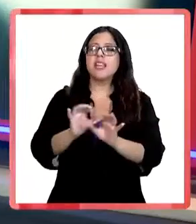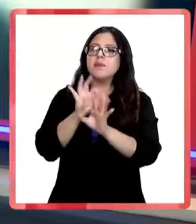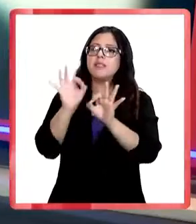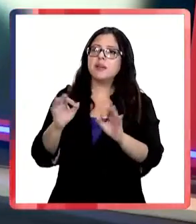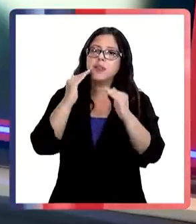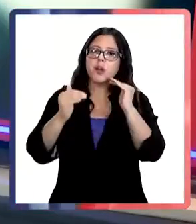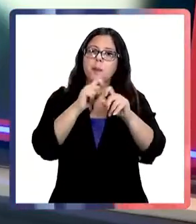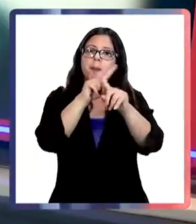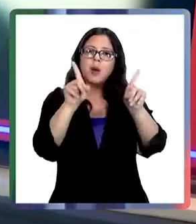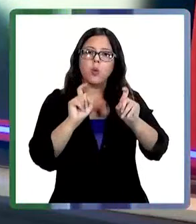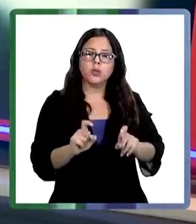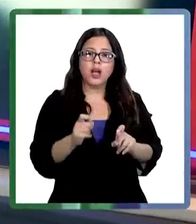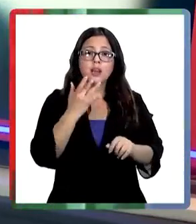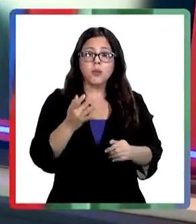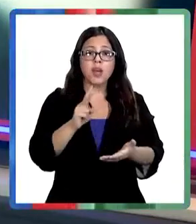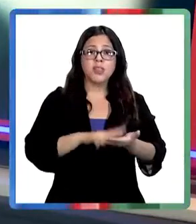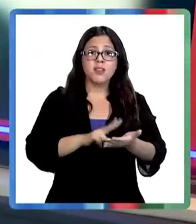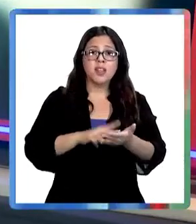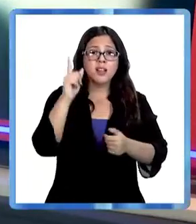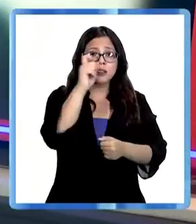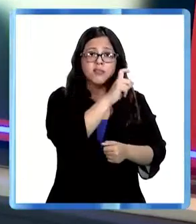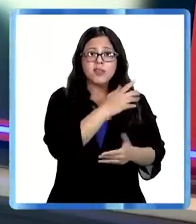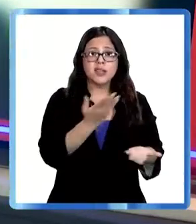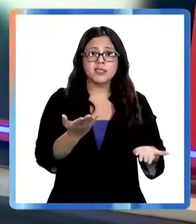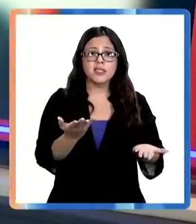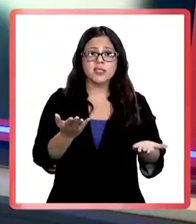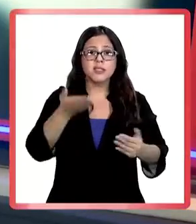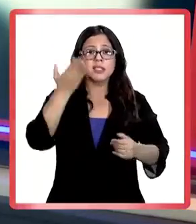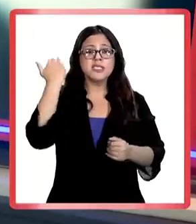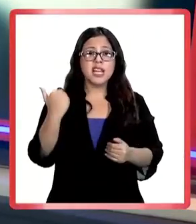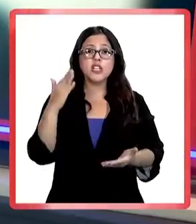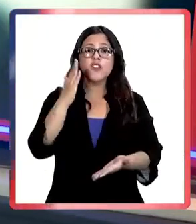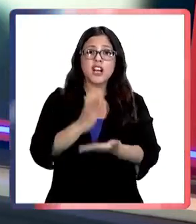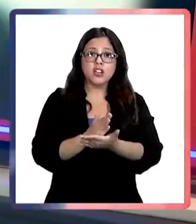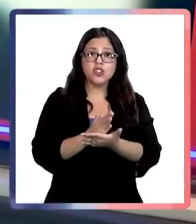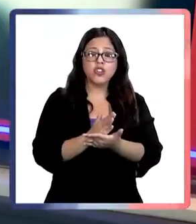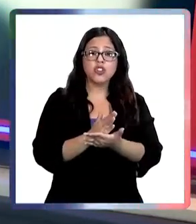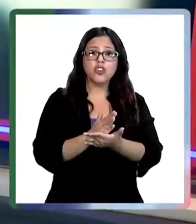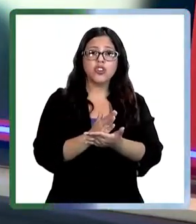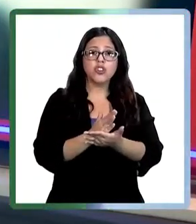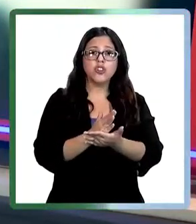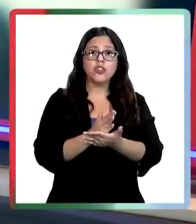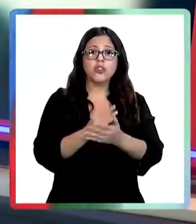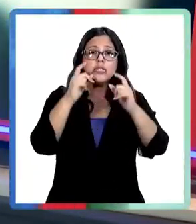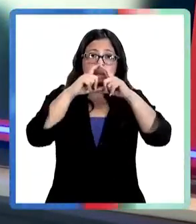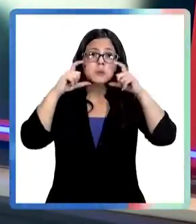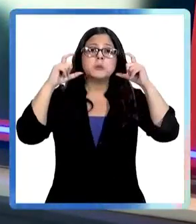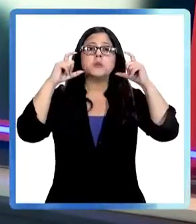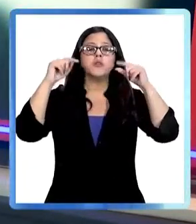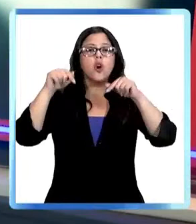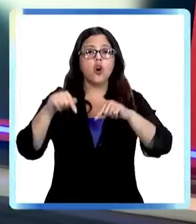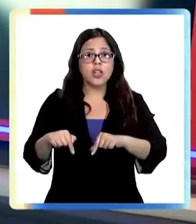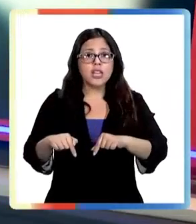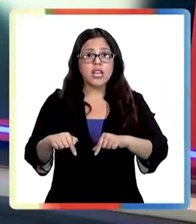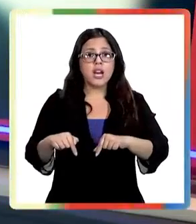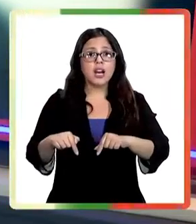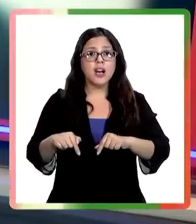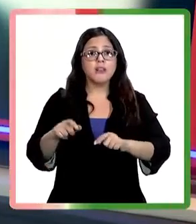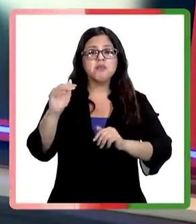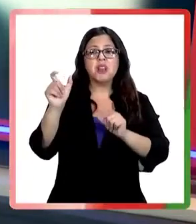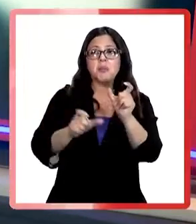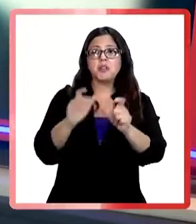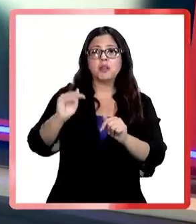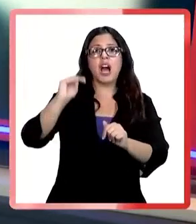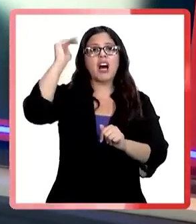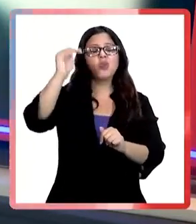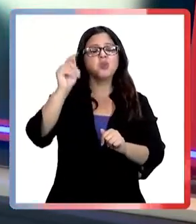Particularmente con los niños me gustaría preguntarles, porque de verdad que cuesta mucho, si antes cuando era obligatorio hacerles usar una mascarilla, hoy que ni los adultos